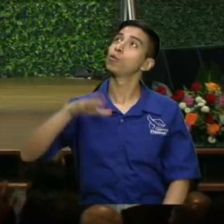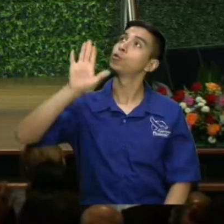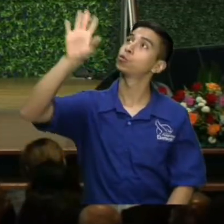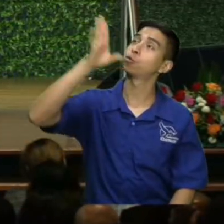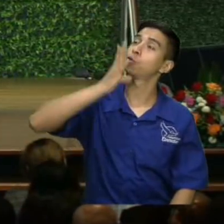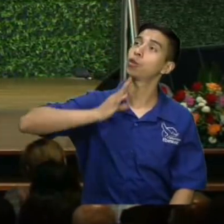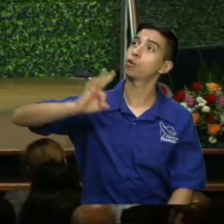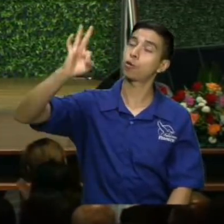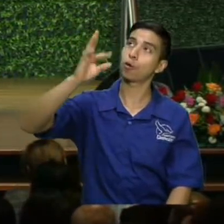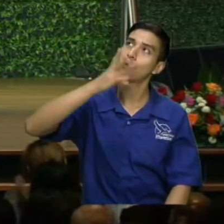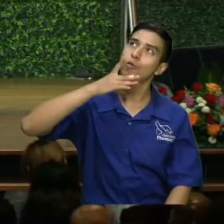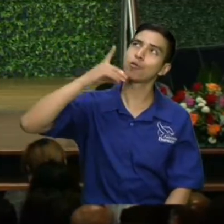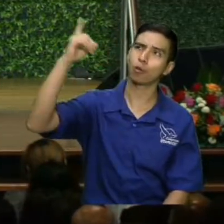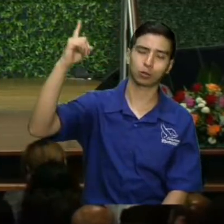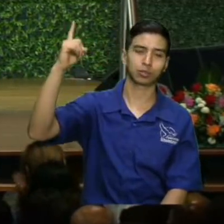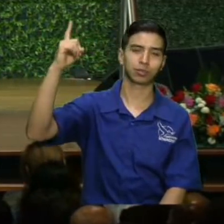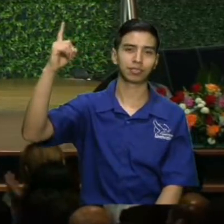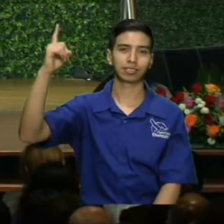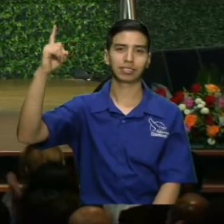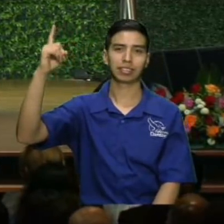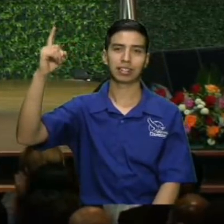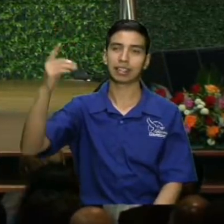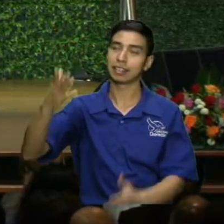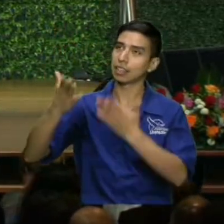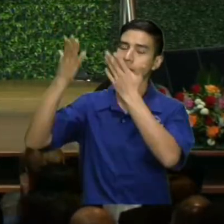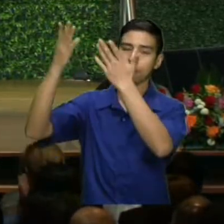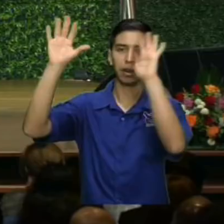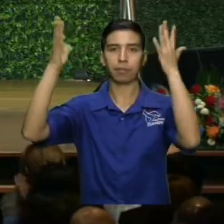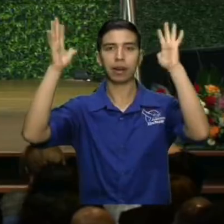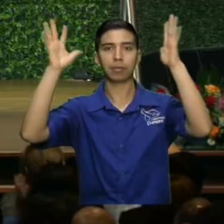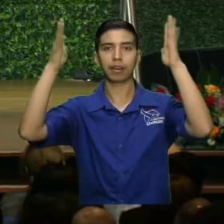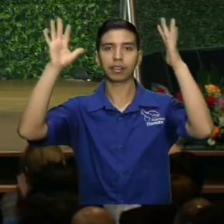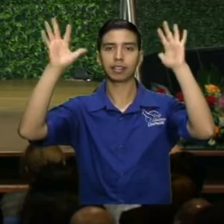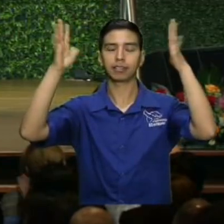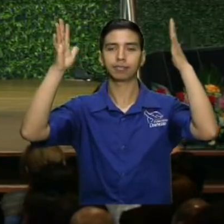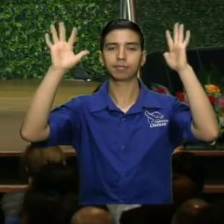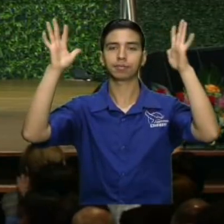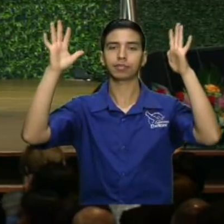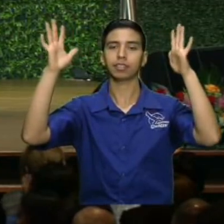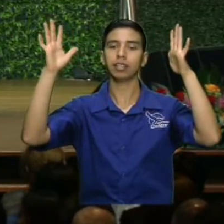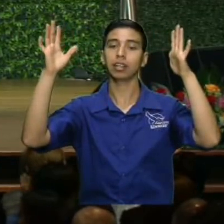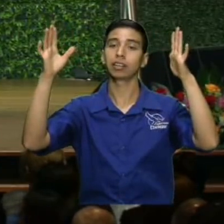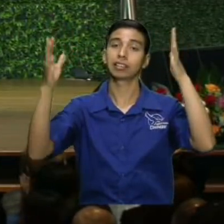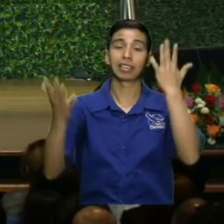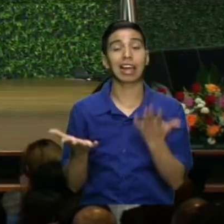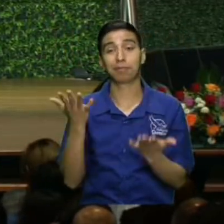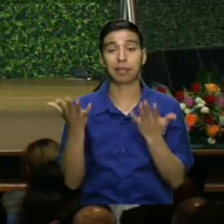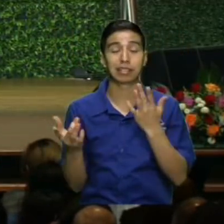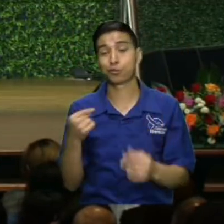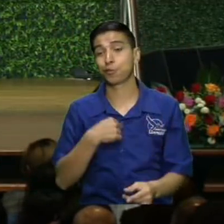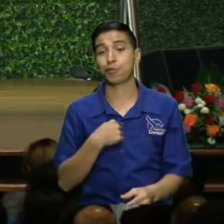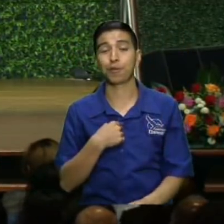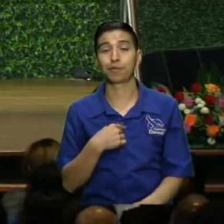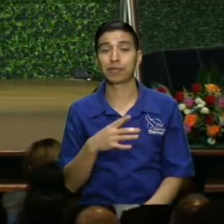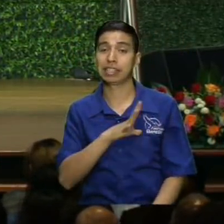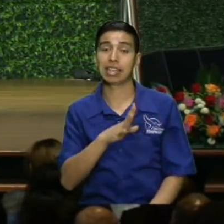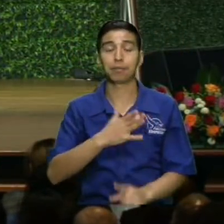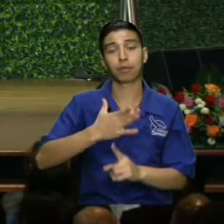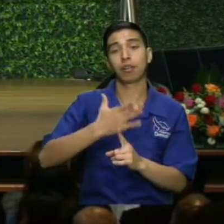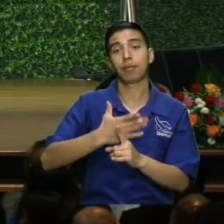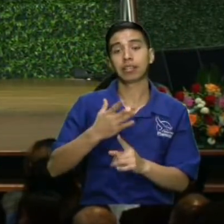él. Denle un aplauso bien fuerte al rey. Entonces, eso me metió en problemas, aún con mis hermanos.